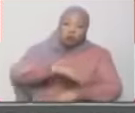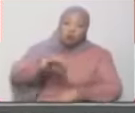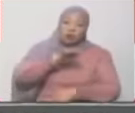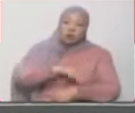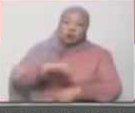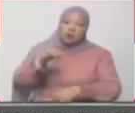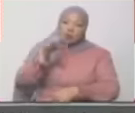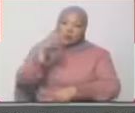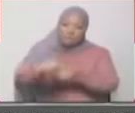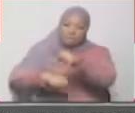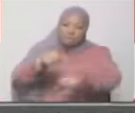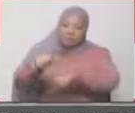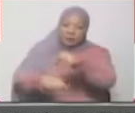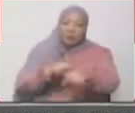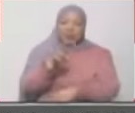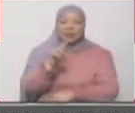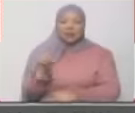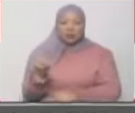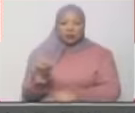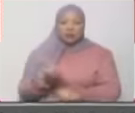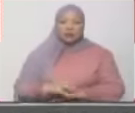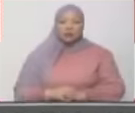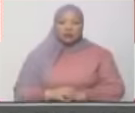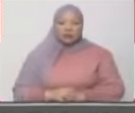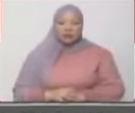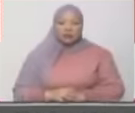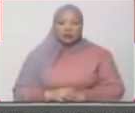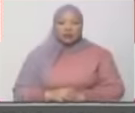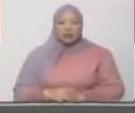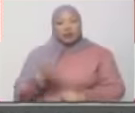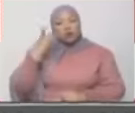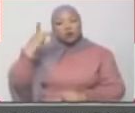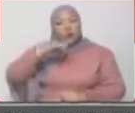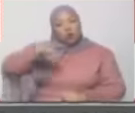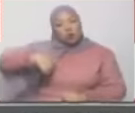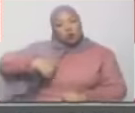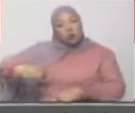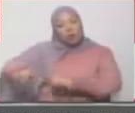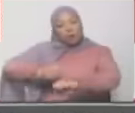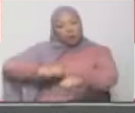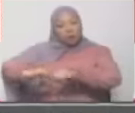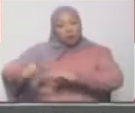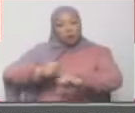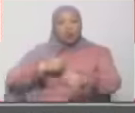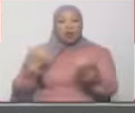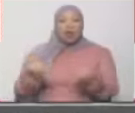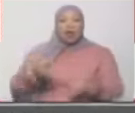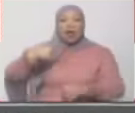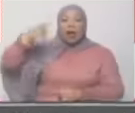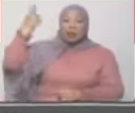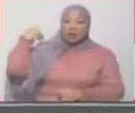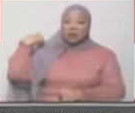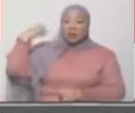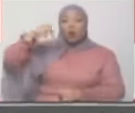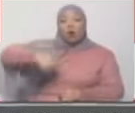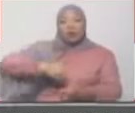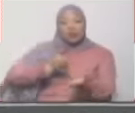del siglo XXI, que es el sueño que nos mueve ayer,